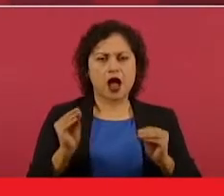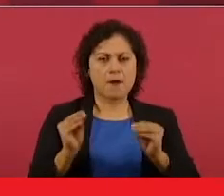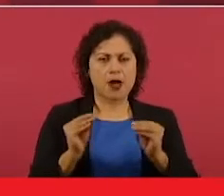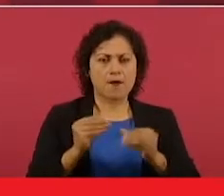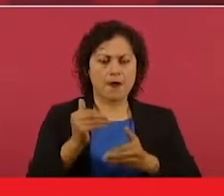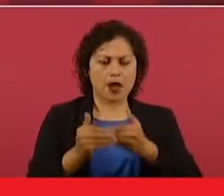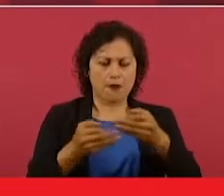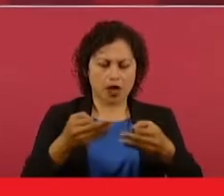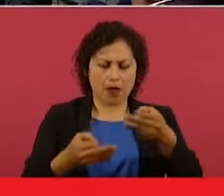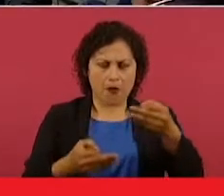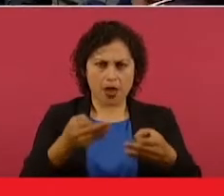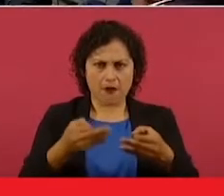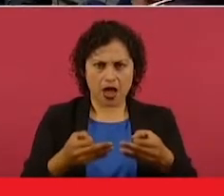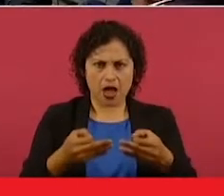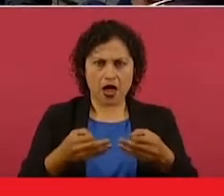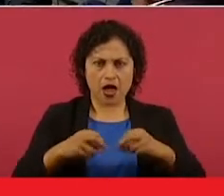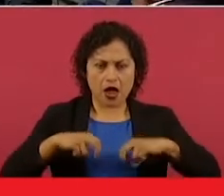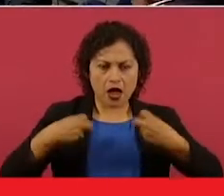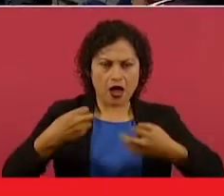el proceso